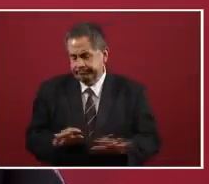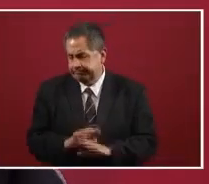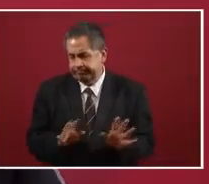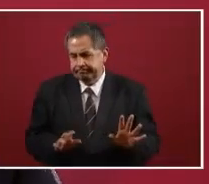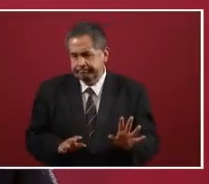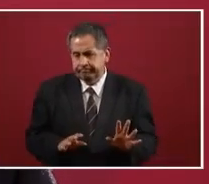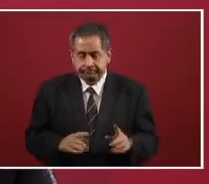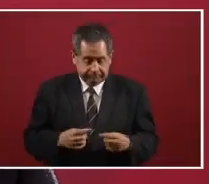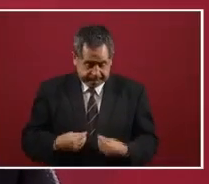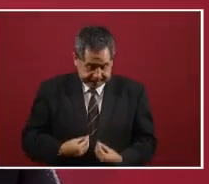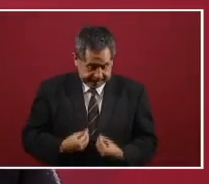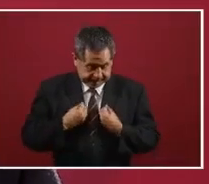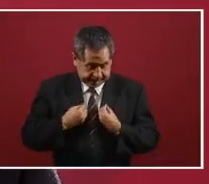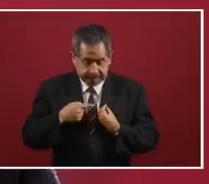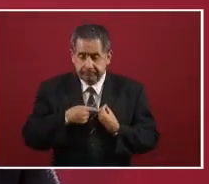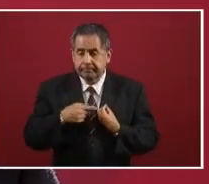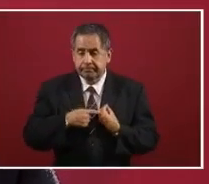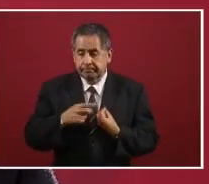respetar la vida.